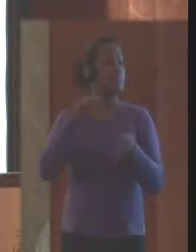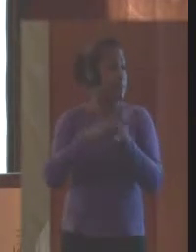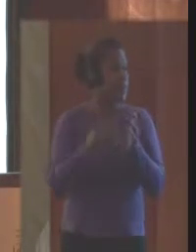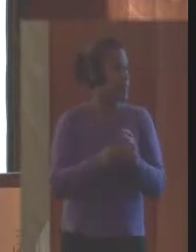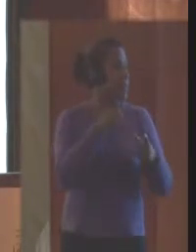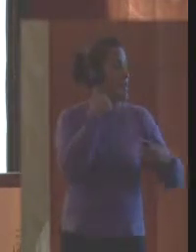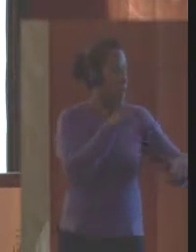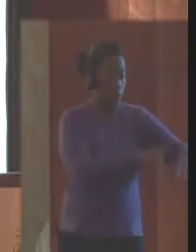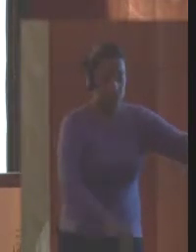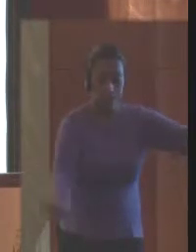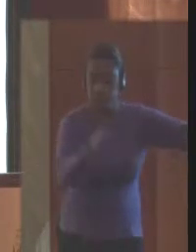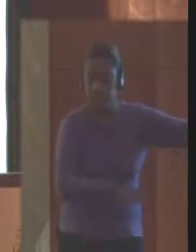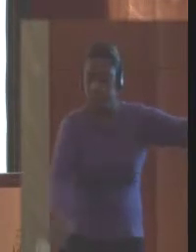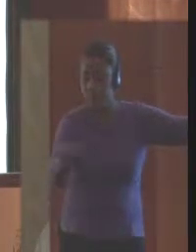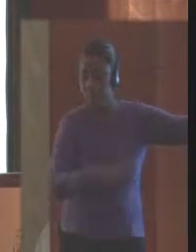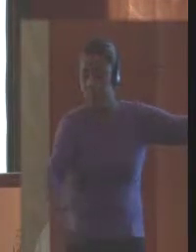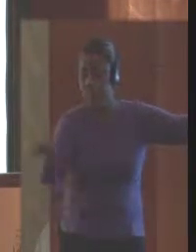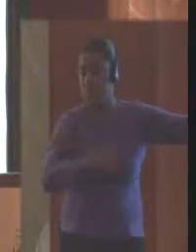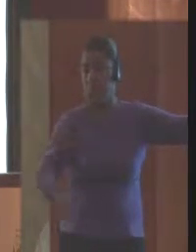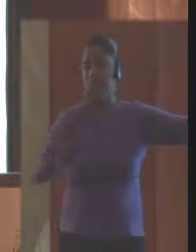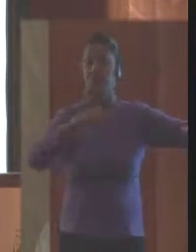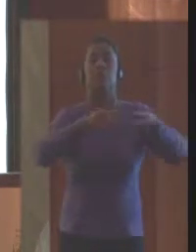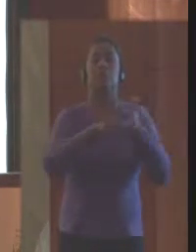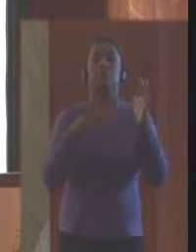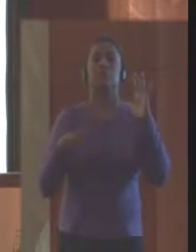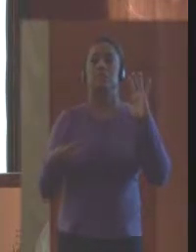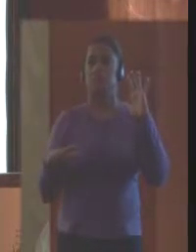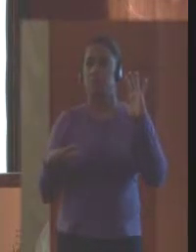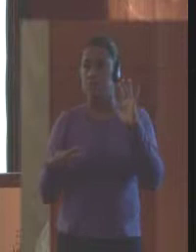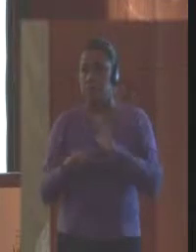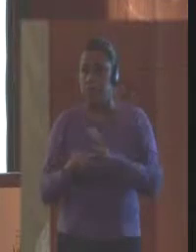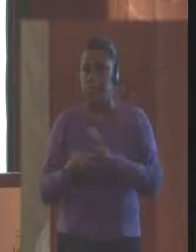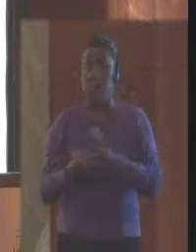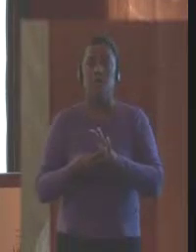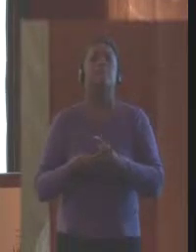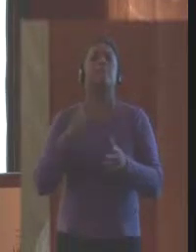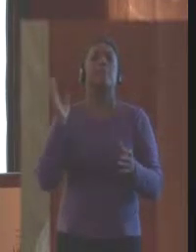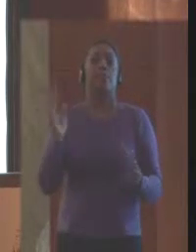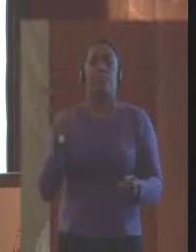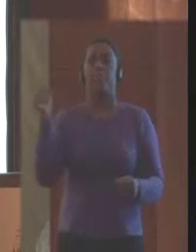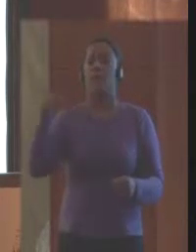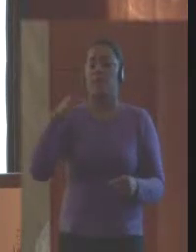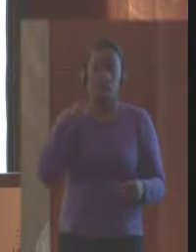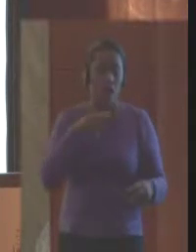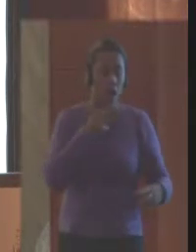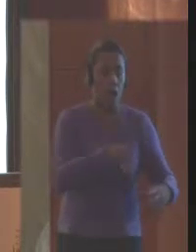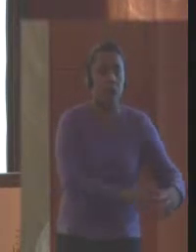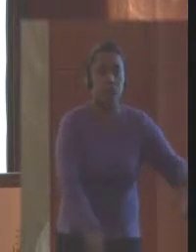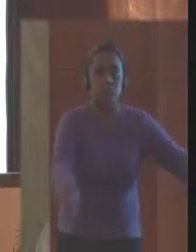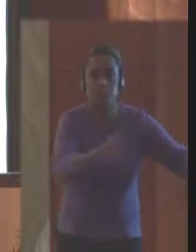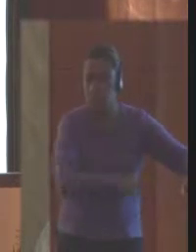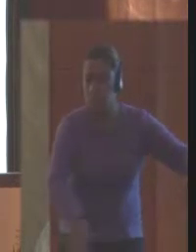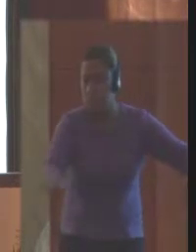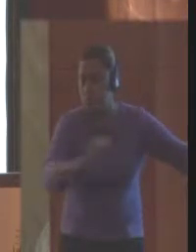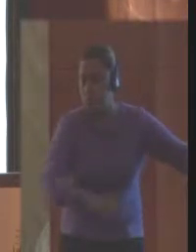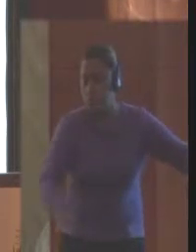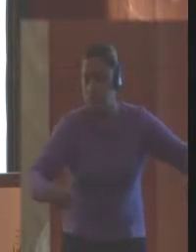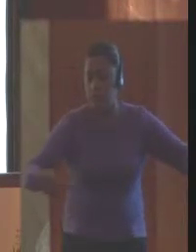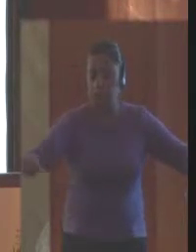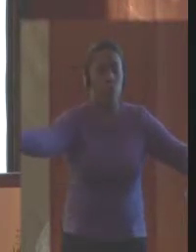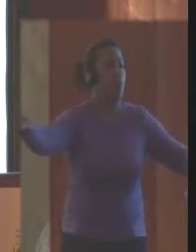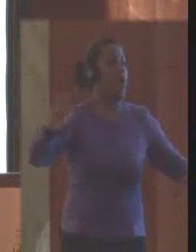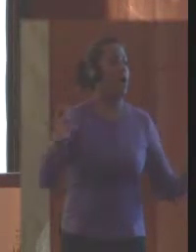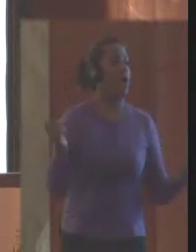que le apostamos hoy en Bogotá. Pasar del sistema convencional de alcantarillado pluvial o de aguas lluvias a